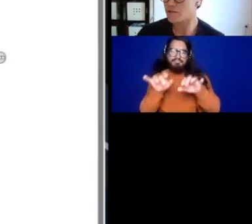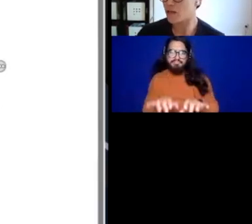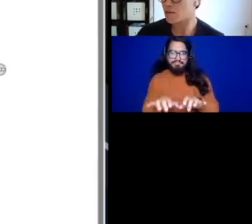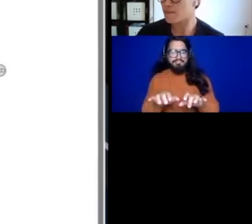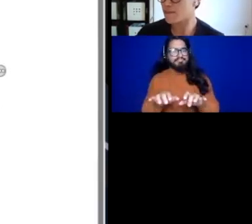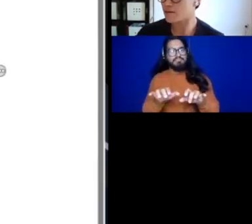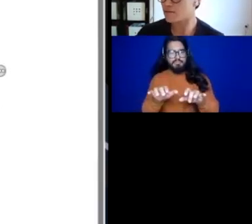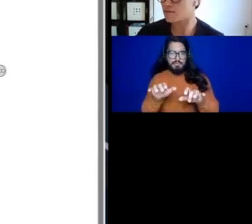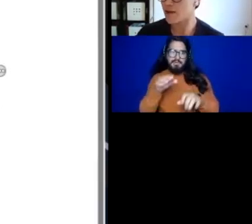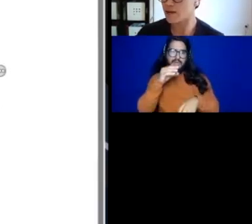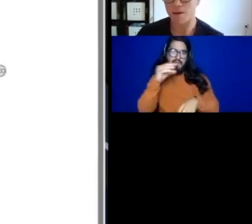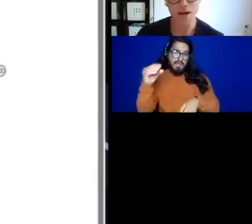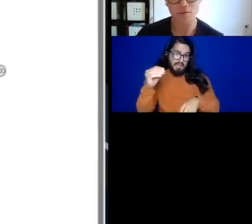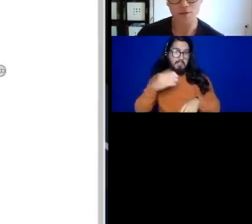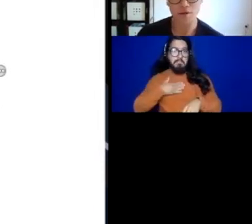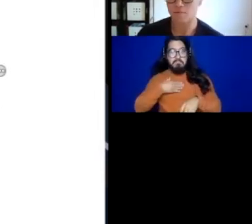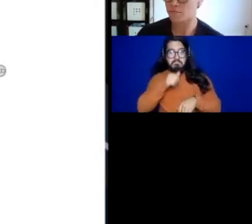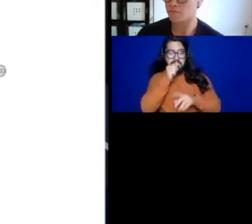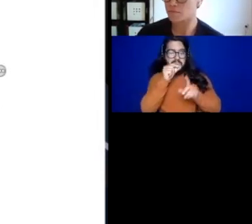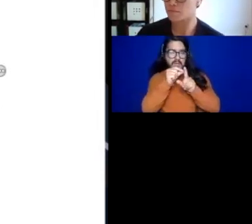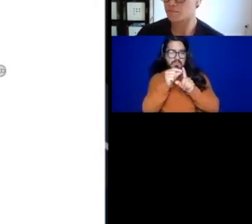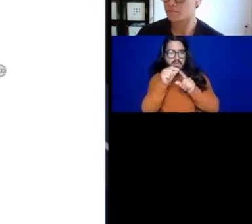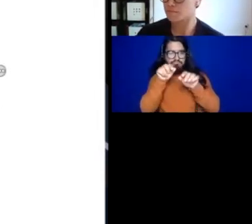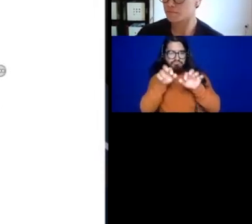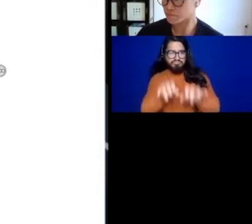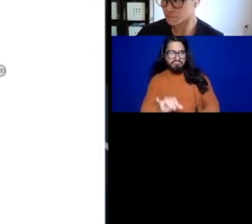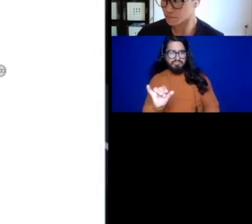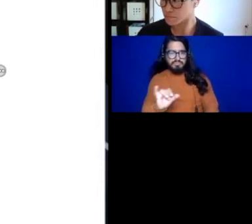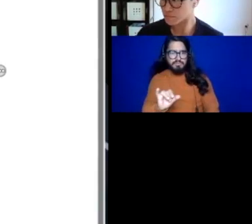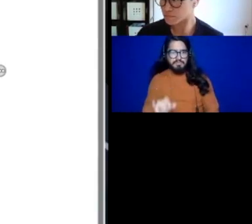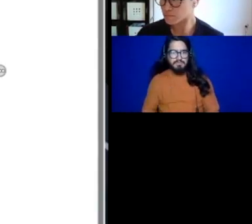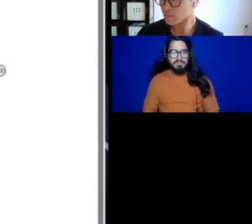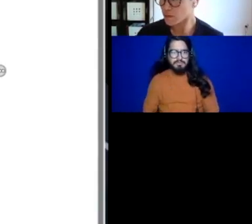de sesión de Gmail. Pongo